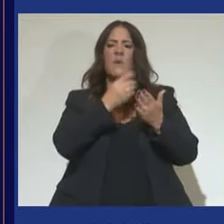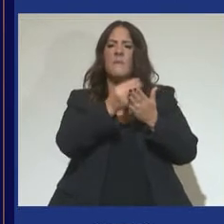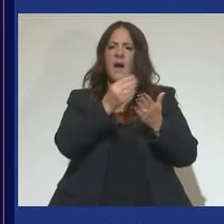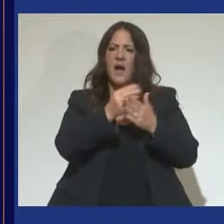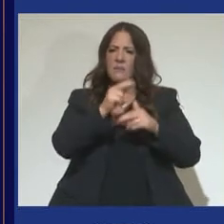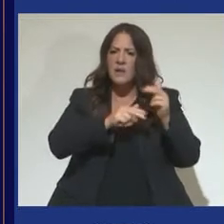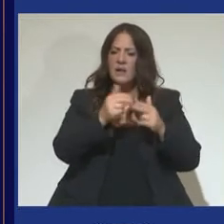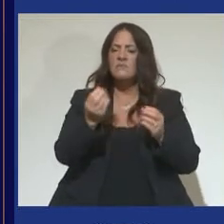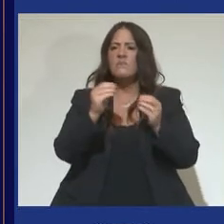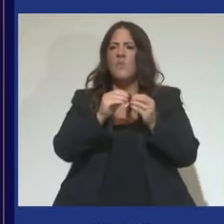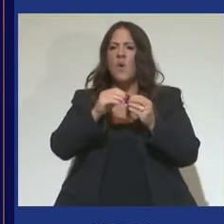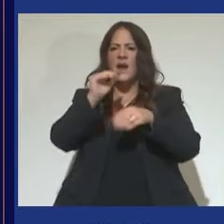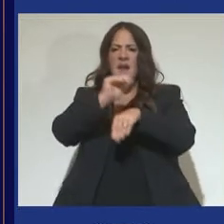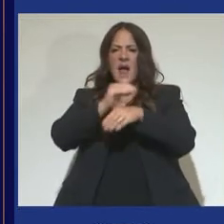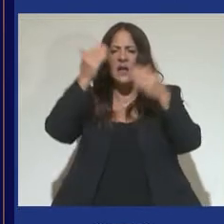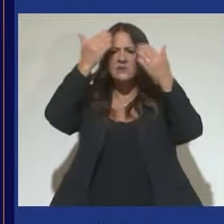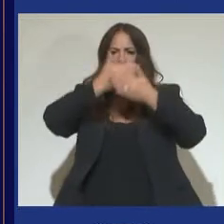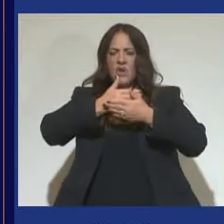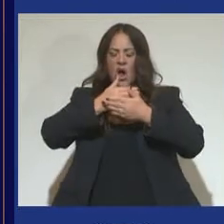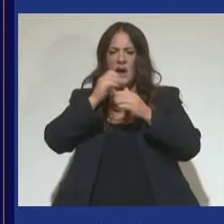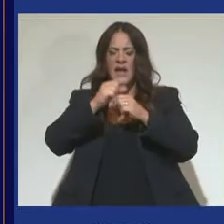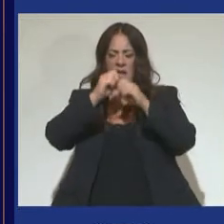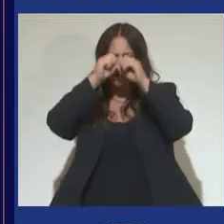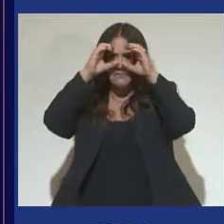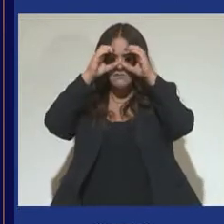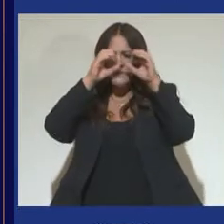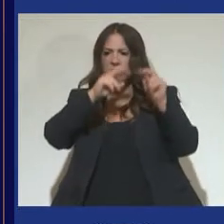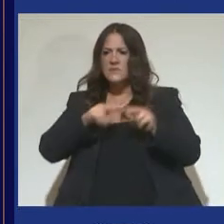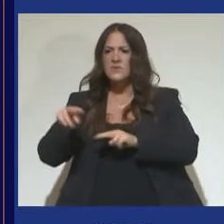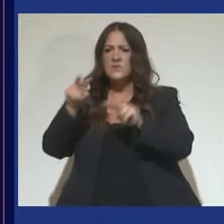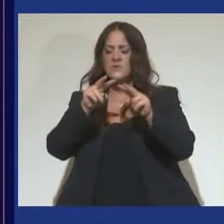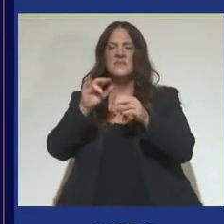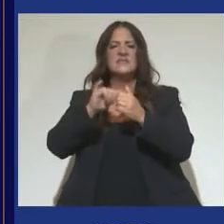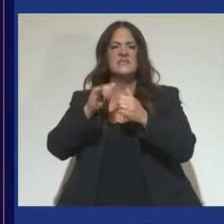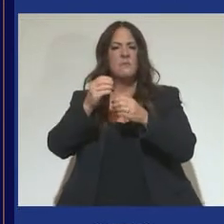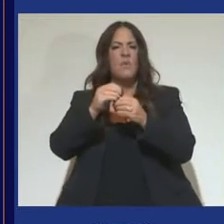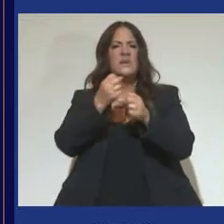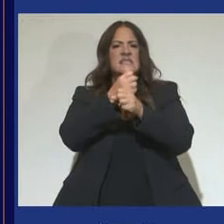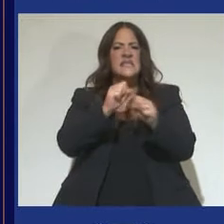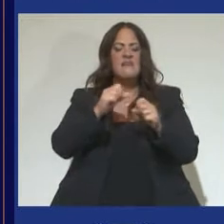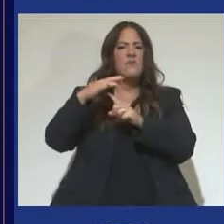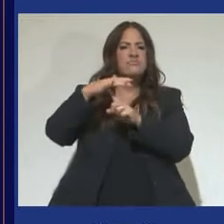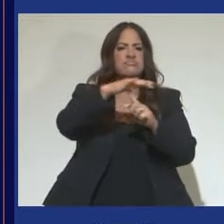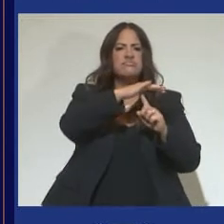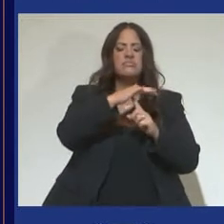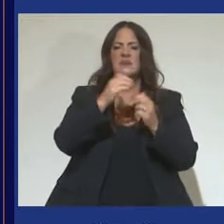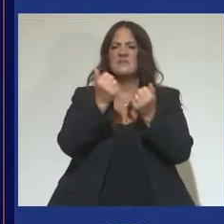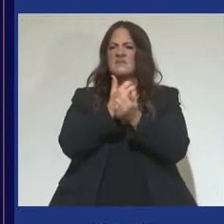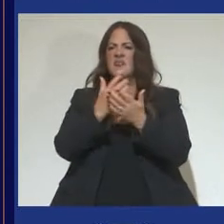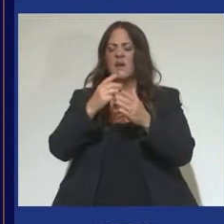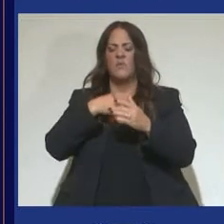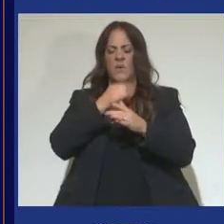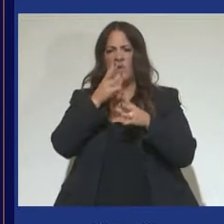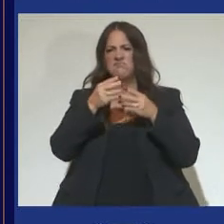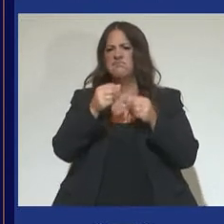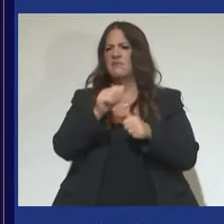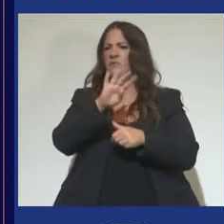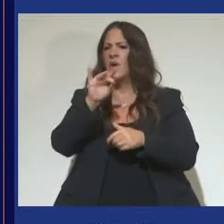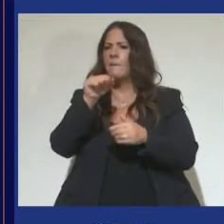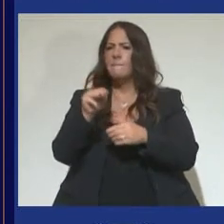c-130 y en los electores blancos la capacidad de trabajar de manera más segura más rápida